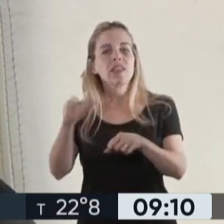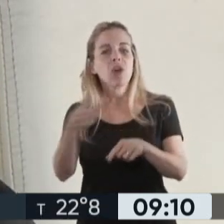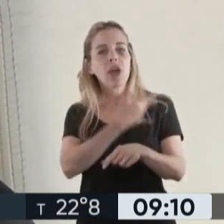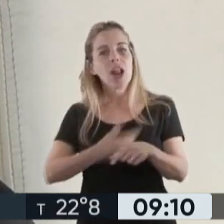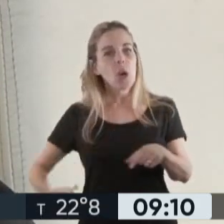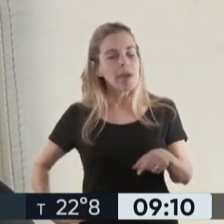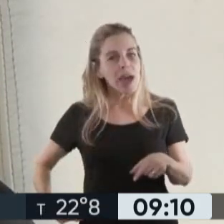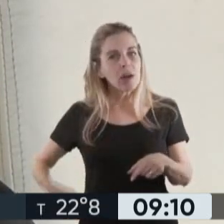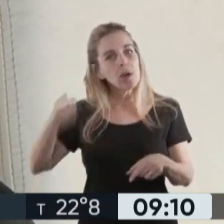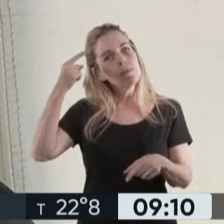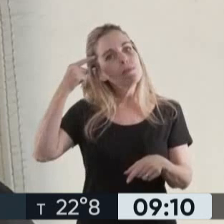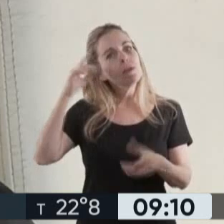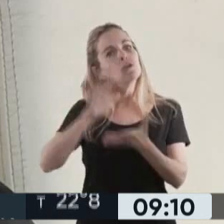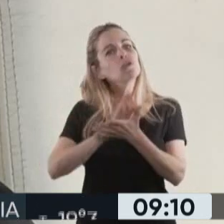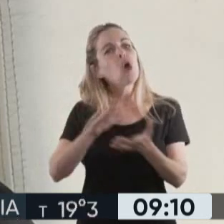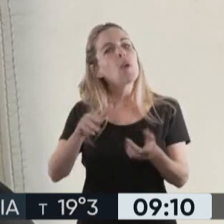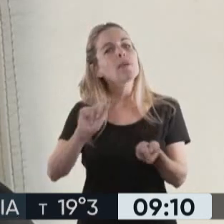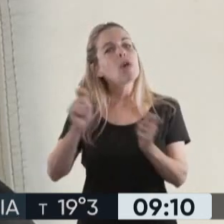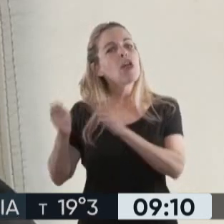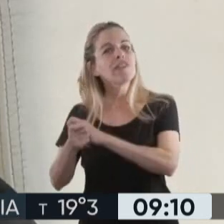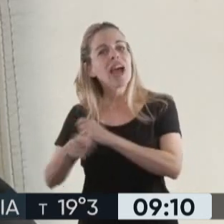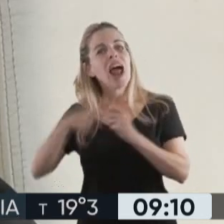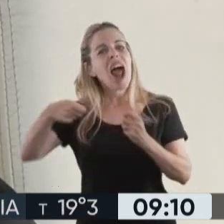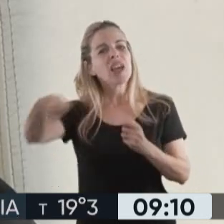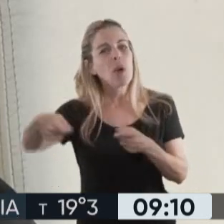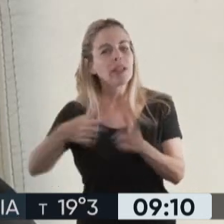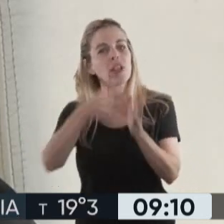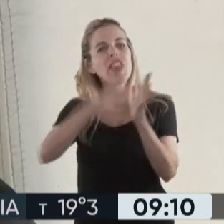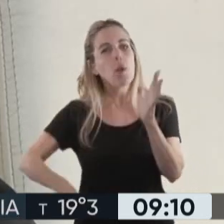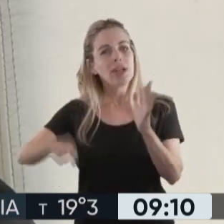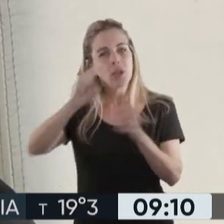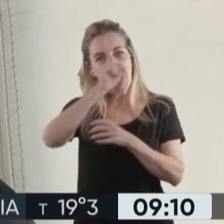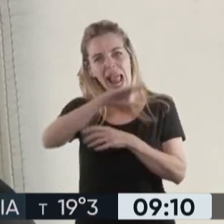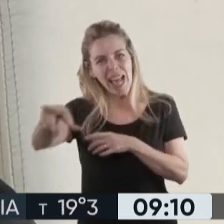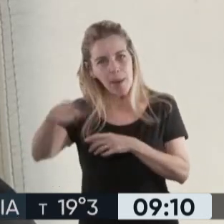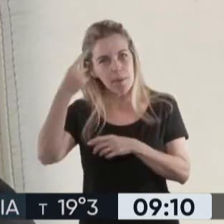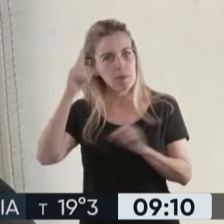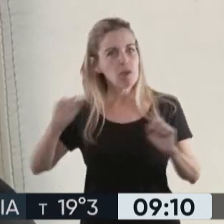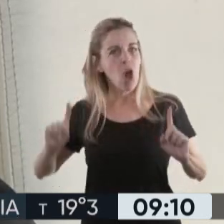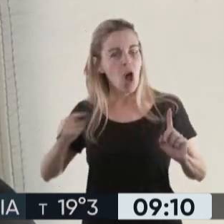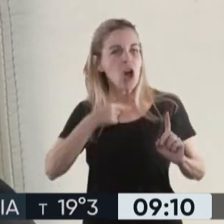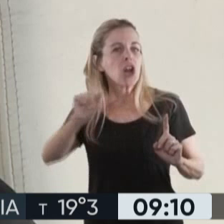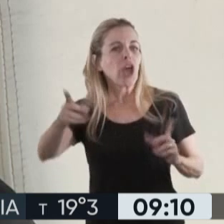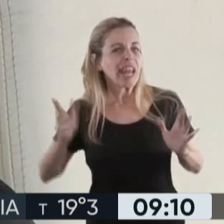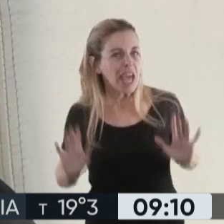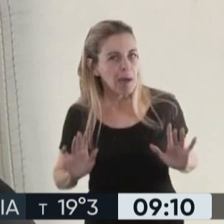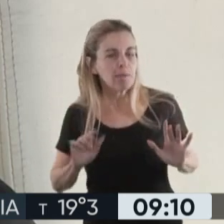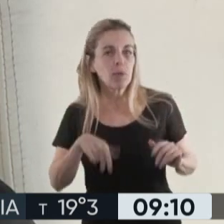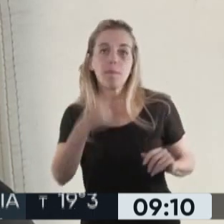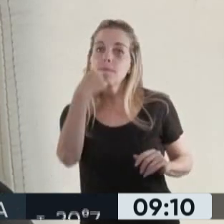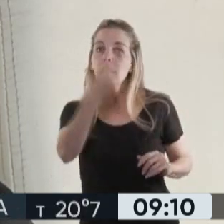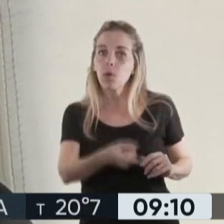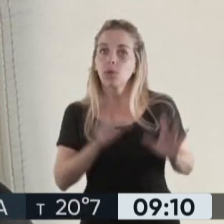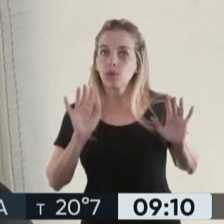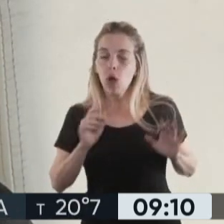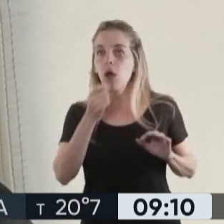tenía pensado modificar las alícuotas de las retenciones. Lo que quiero preguntarle es si usted puede confirmar que después de